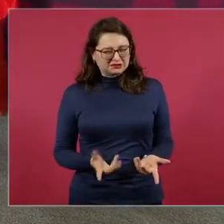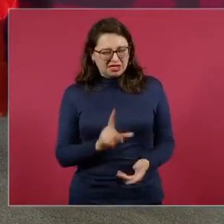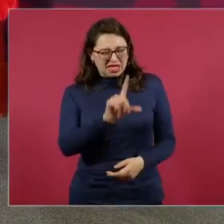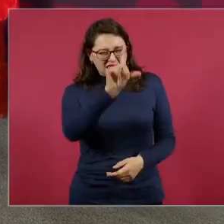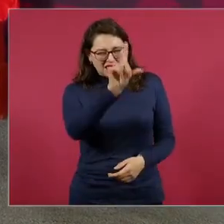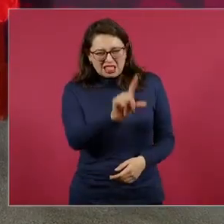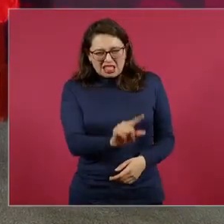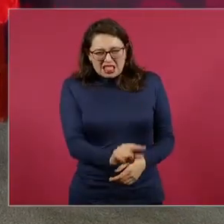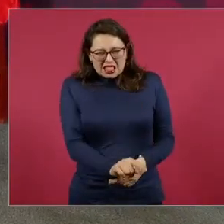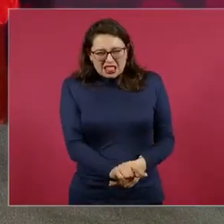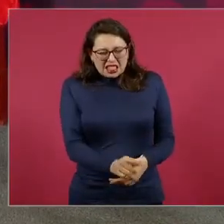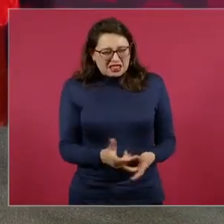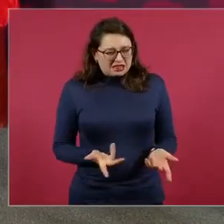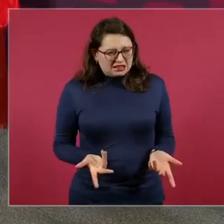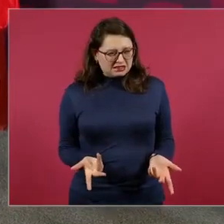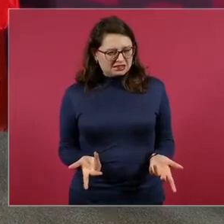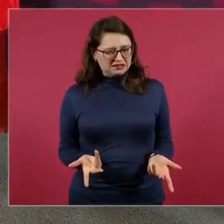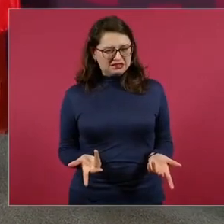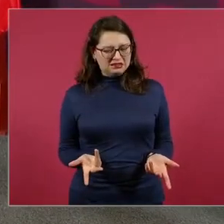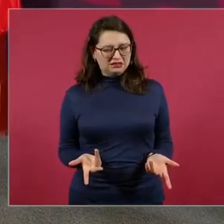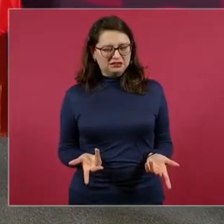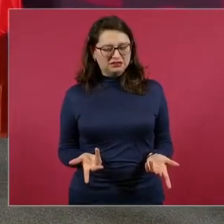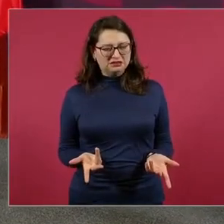si no es parecido